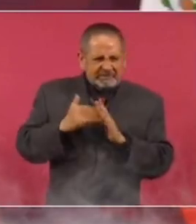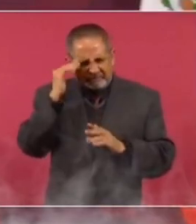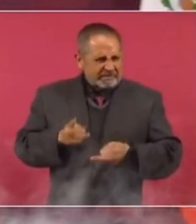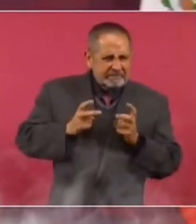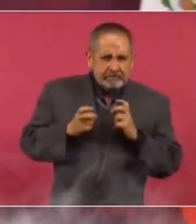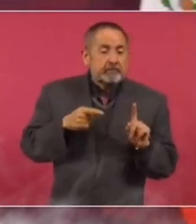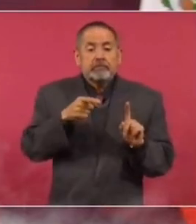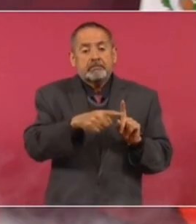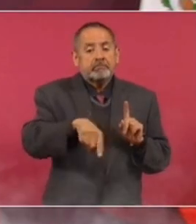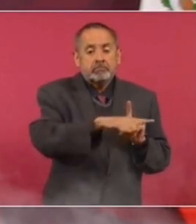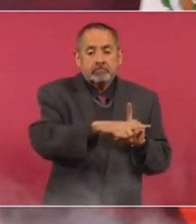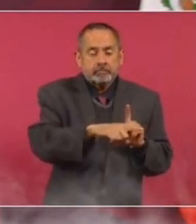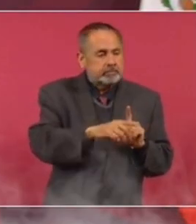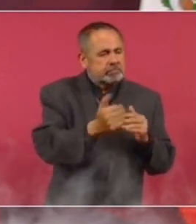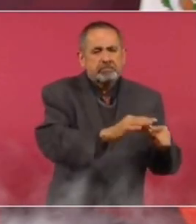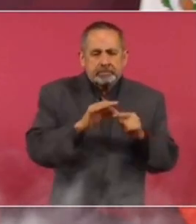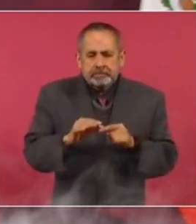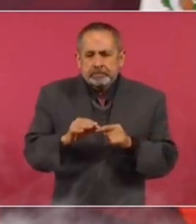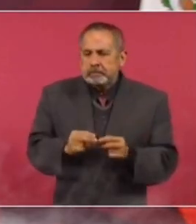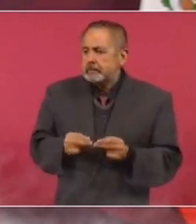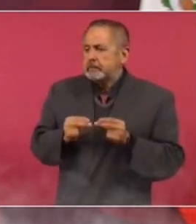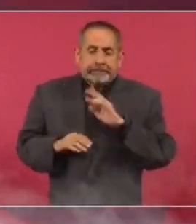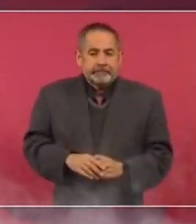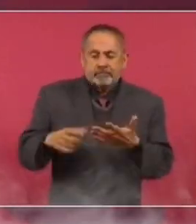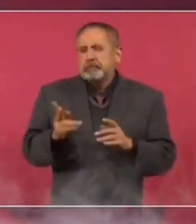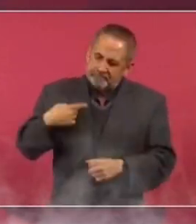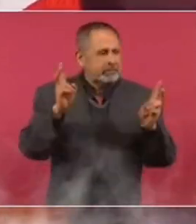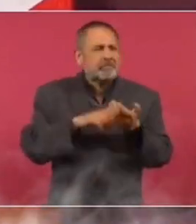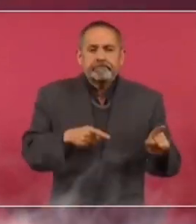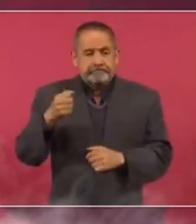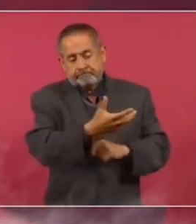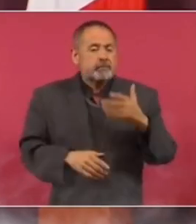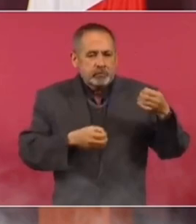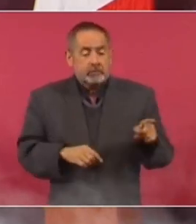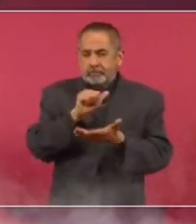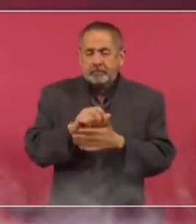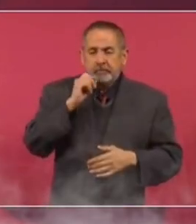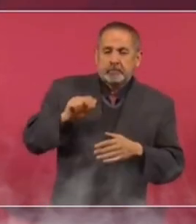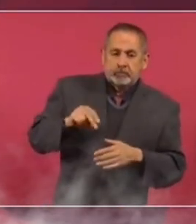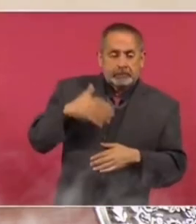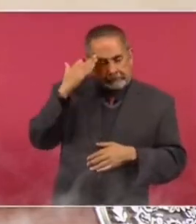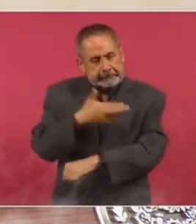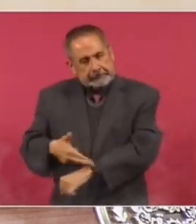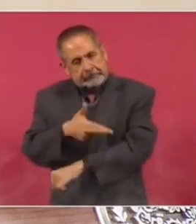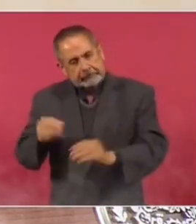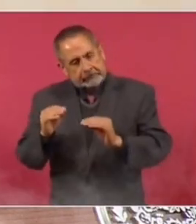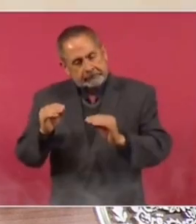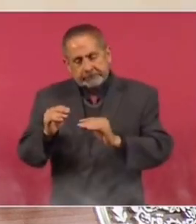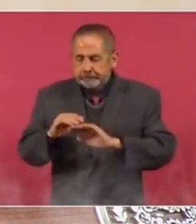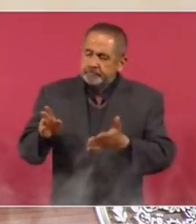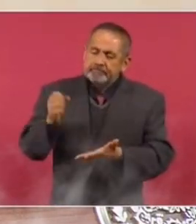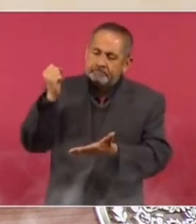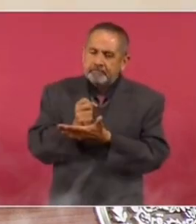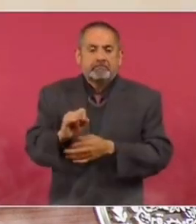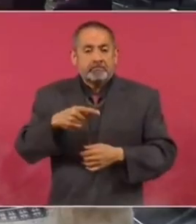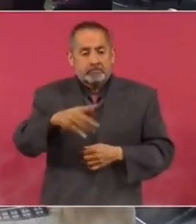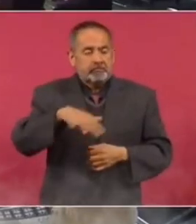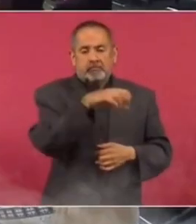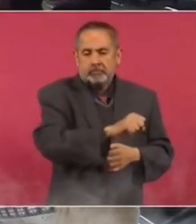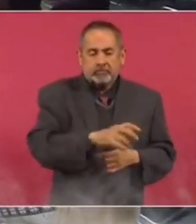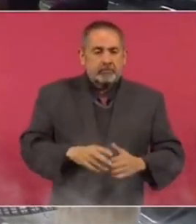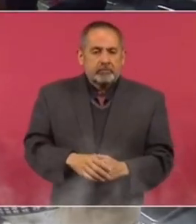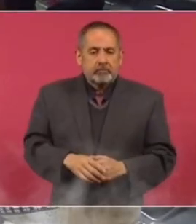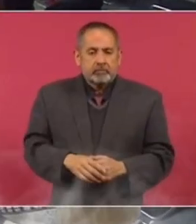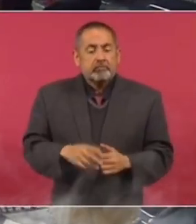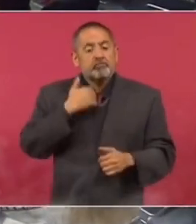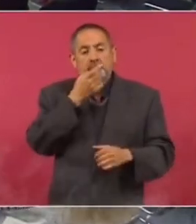a robar, y los mete y empiezan a hacer negocios. 20 minutos después. Nos llevó tiempo. Yo con este. Pero